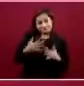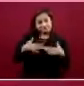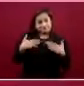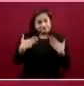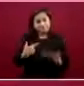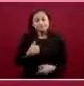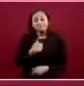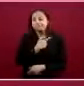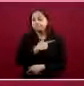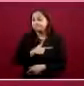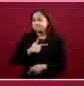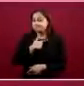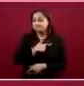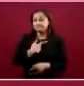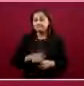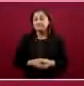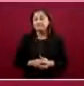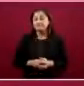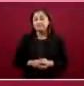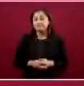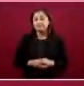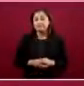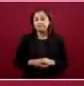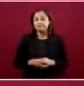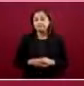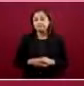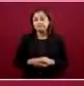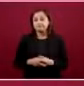Me gustó la declaración, no sé si sea